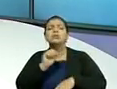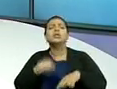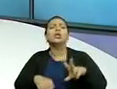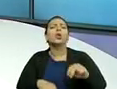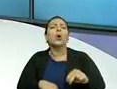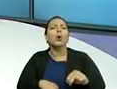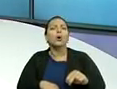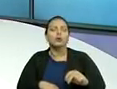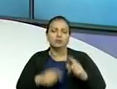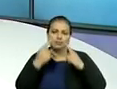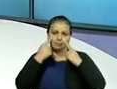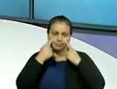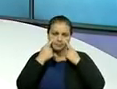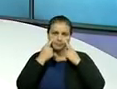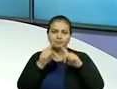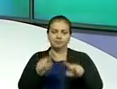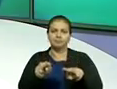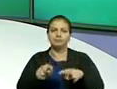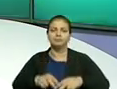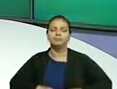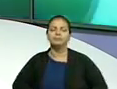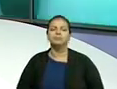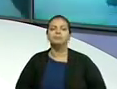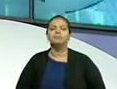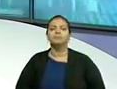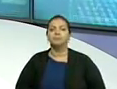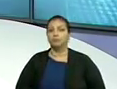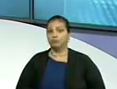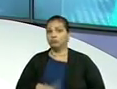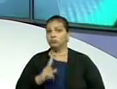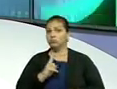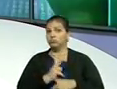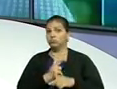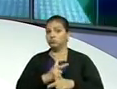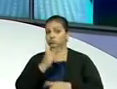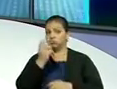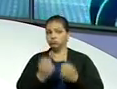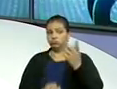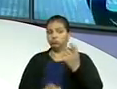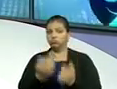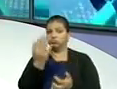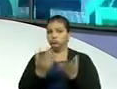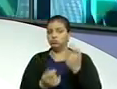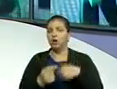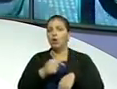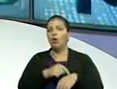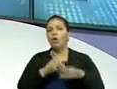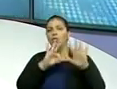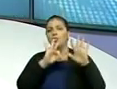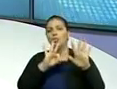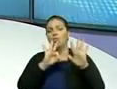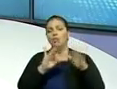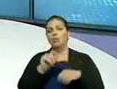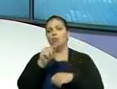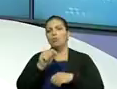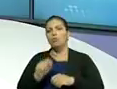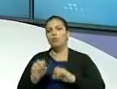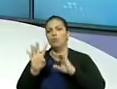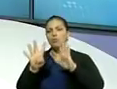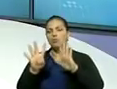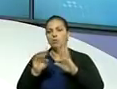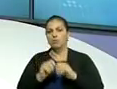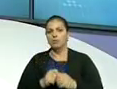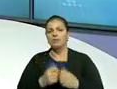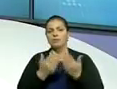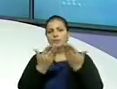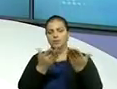en el centro de la ciudad de Guayaquil, este incendio que se vio este fin de semana. Son las 9:08, 9:09 de la mañana y de inmediato ya estuvimos